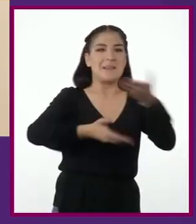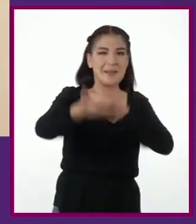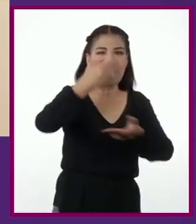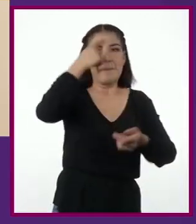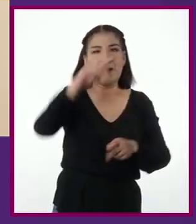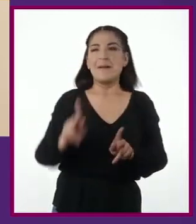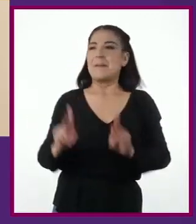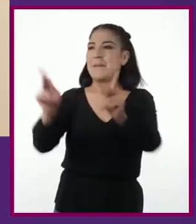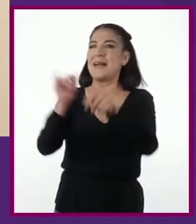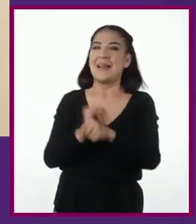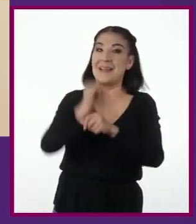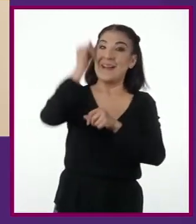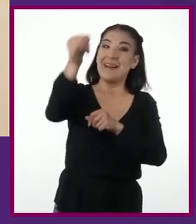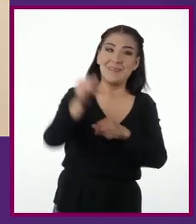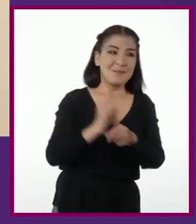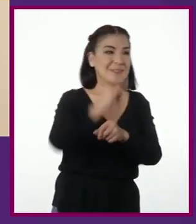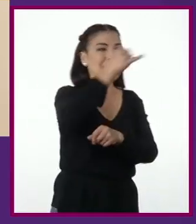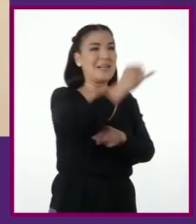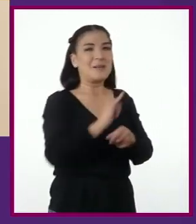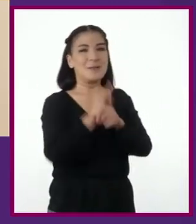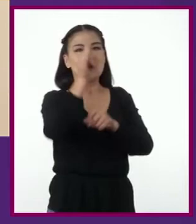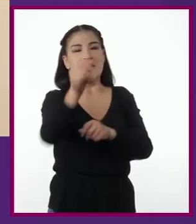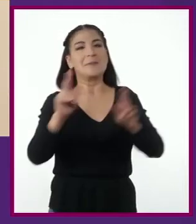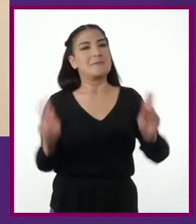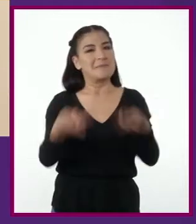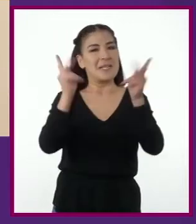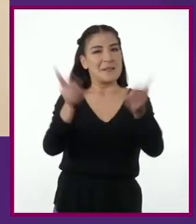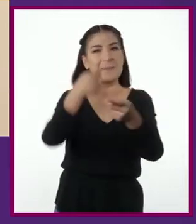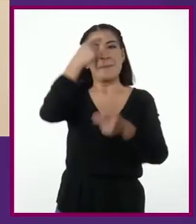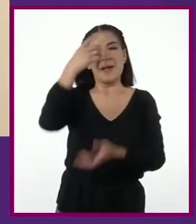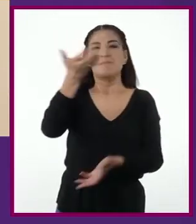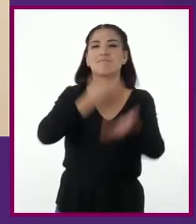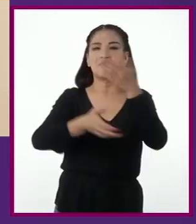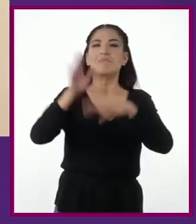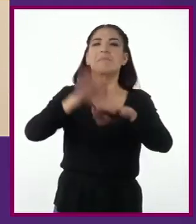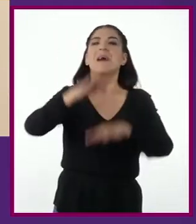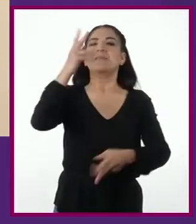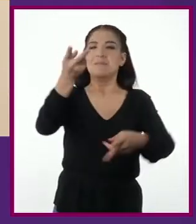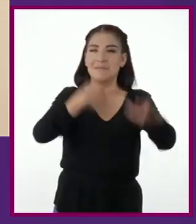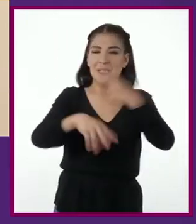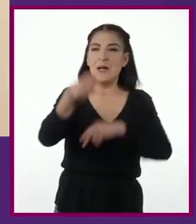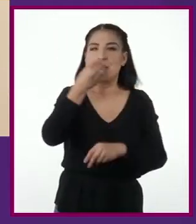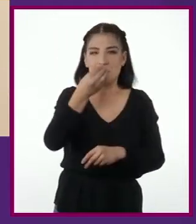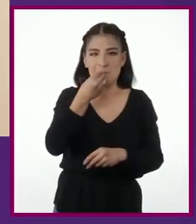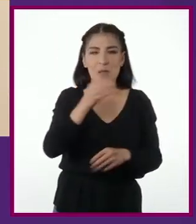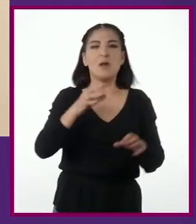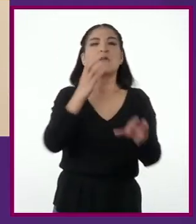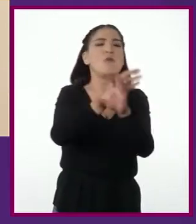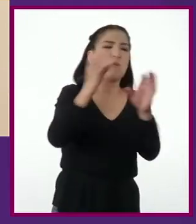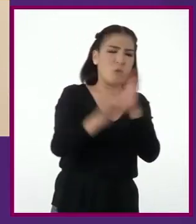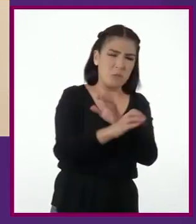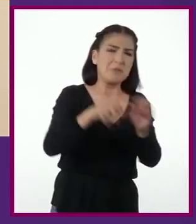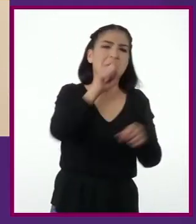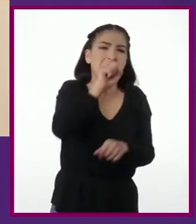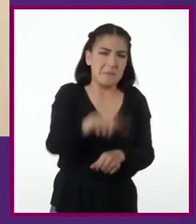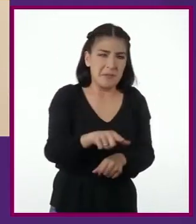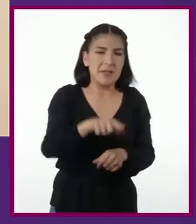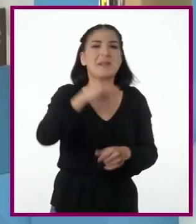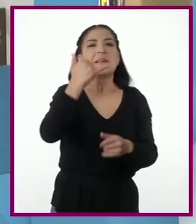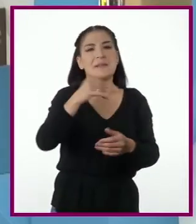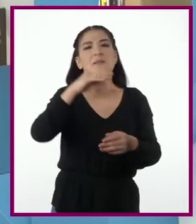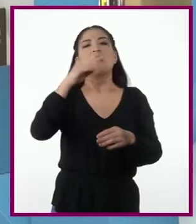distancia, las cuales garantizaron el abasto de alimentos, objetos y materiales de lugares